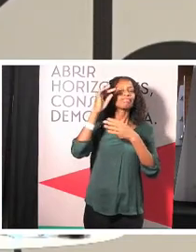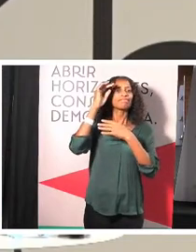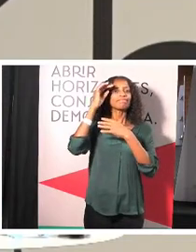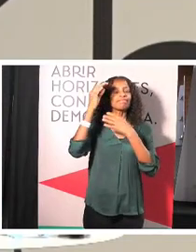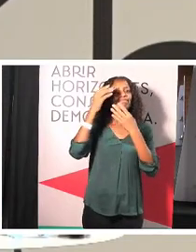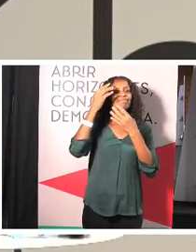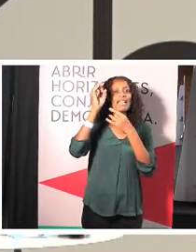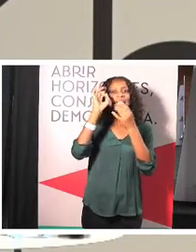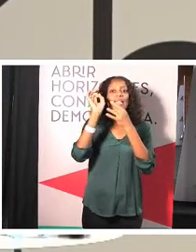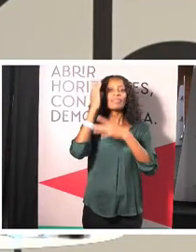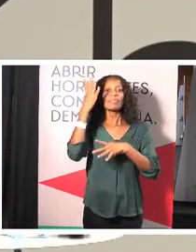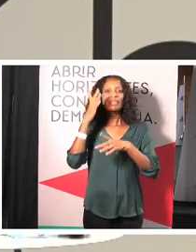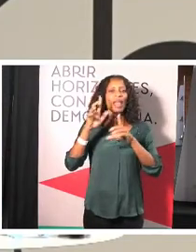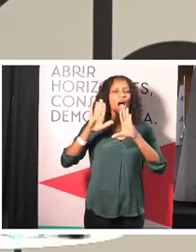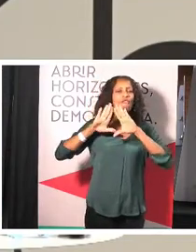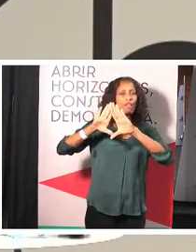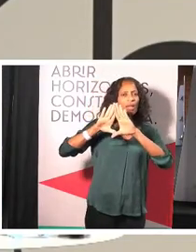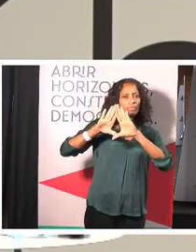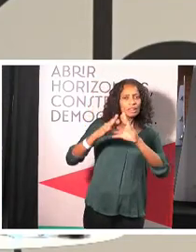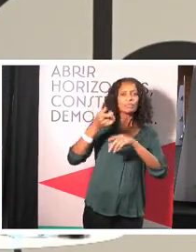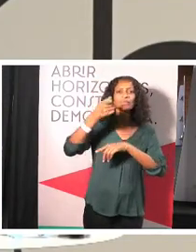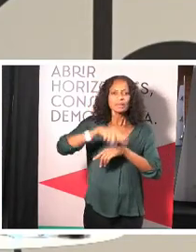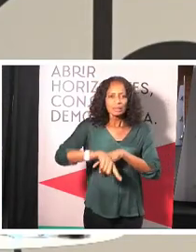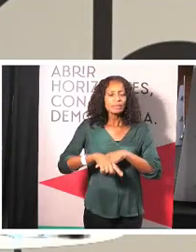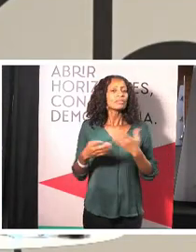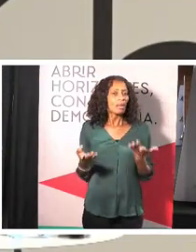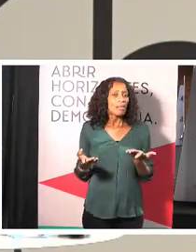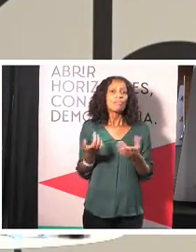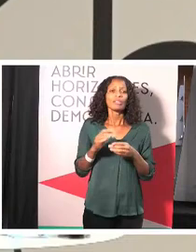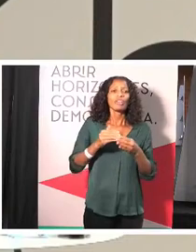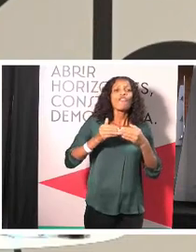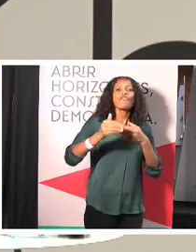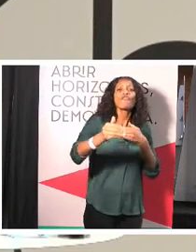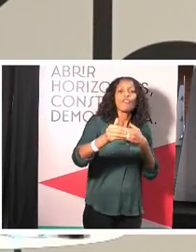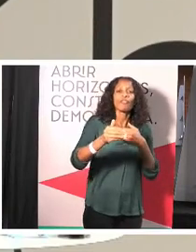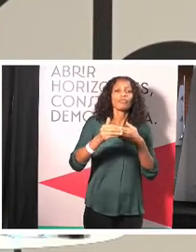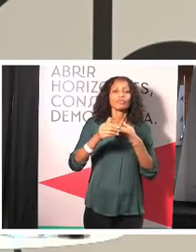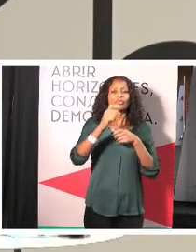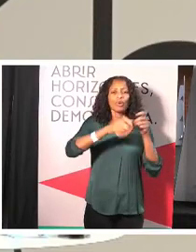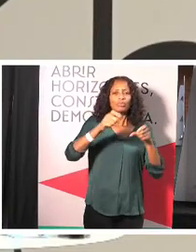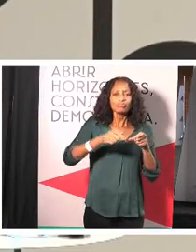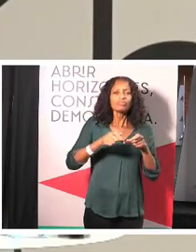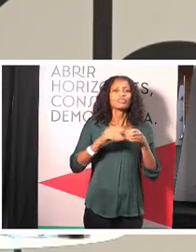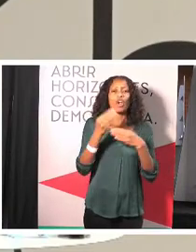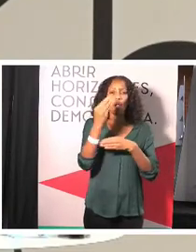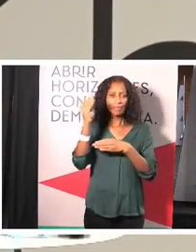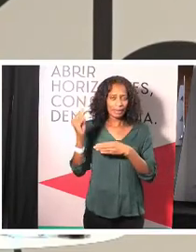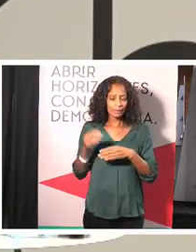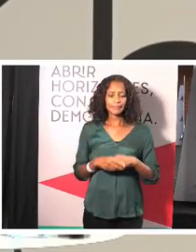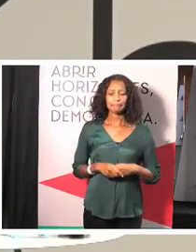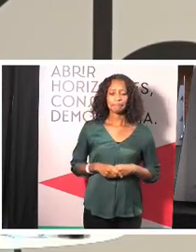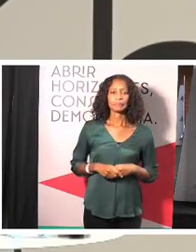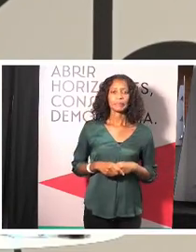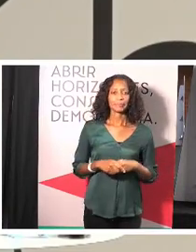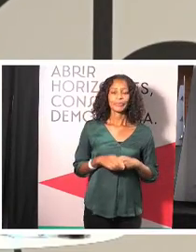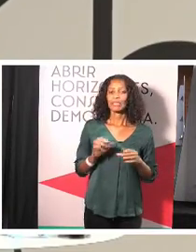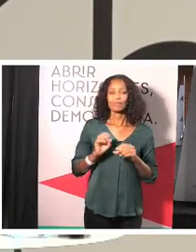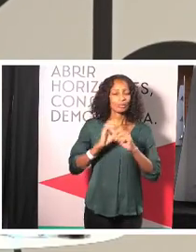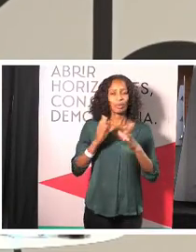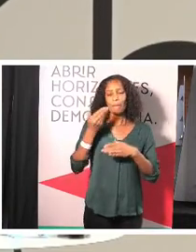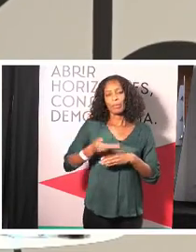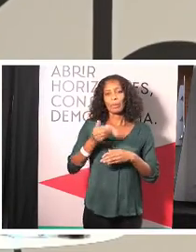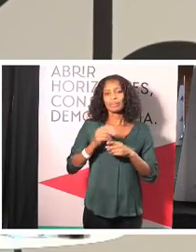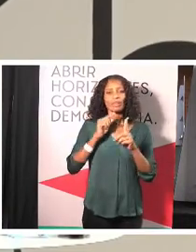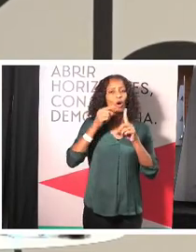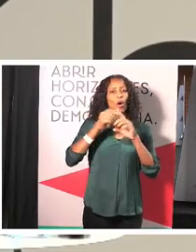de proteger también al planeta y a las futuras generaciones. Creo que este es un proyecto y lo que hay que tener es simplemente prioridades claras. ¿Vale?